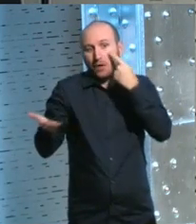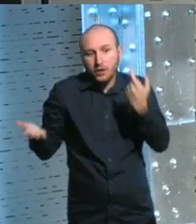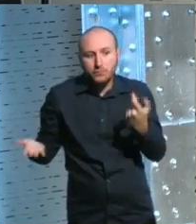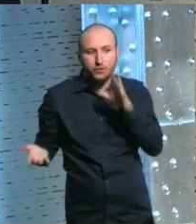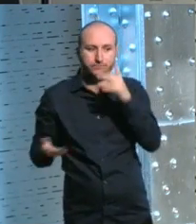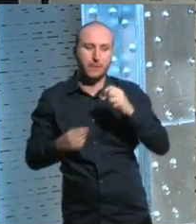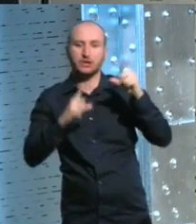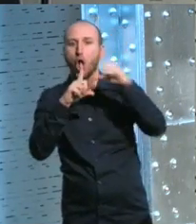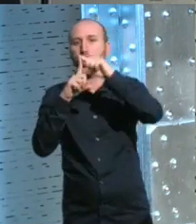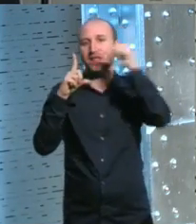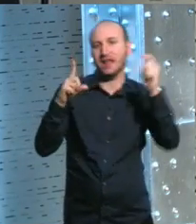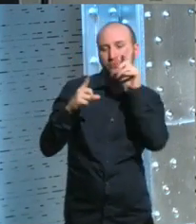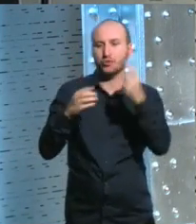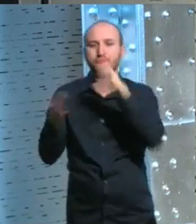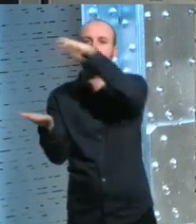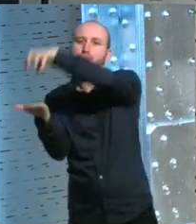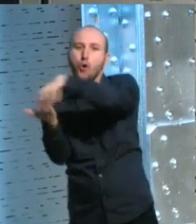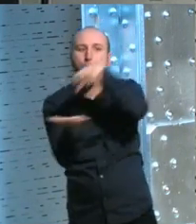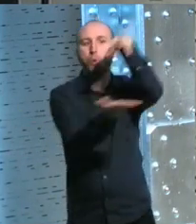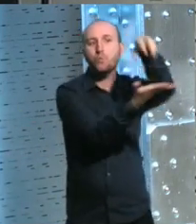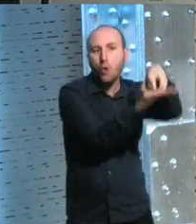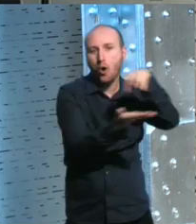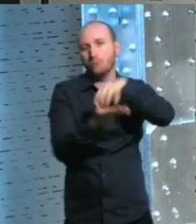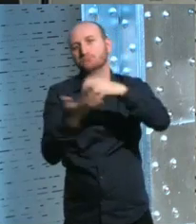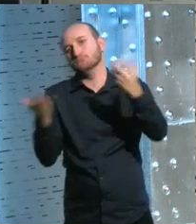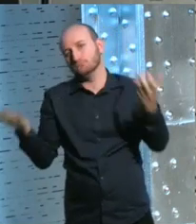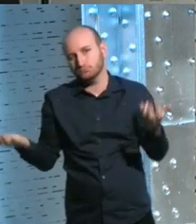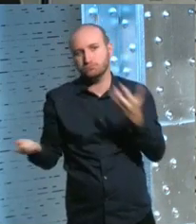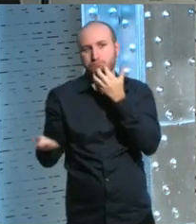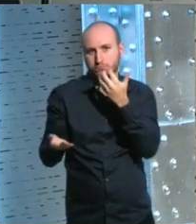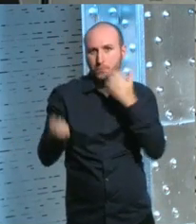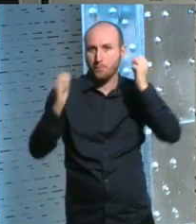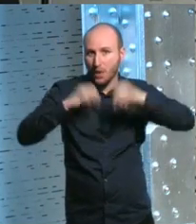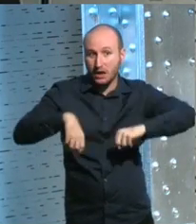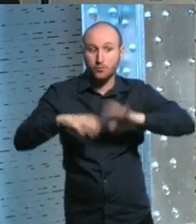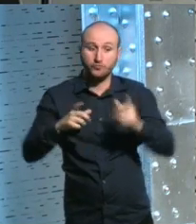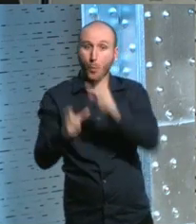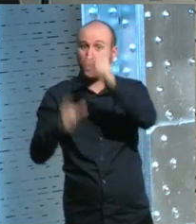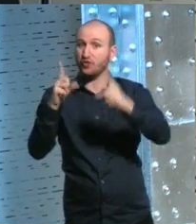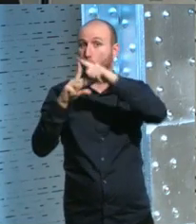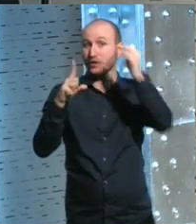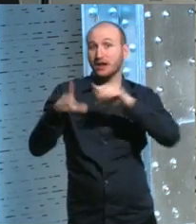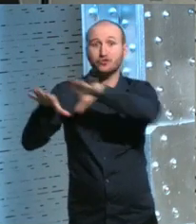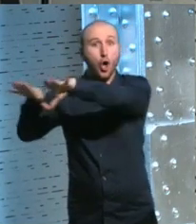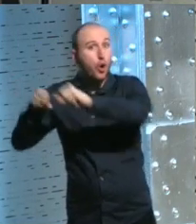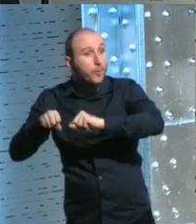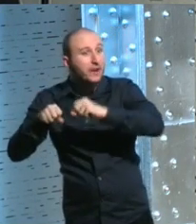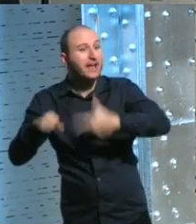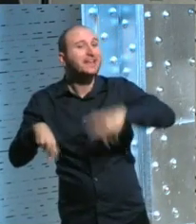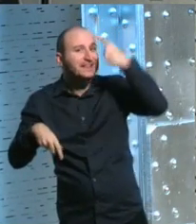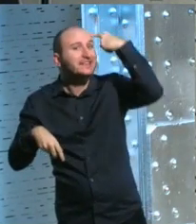Corte Inglés un poco más allá y hay un par de otros, y entonces la gente del Corte Inglés sabe que